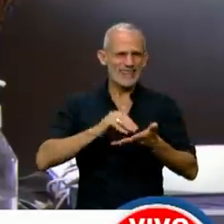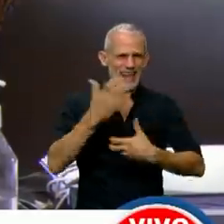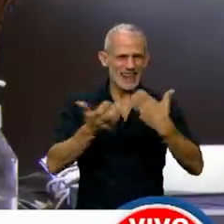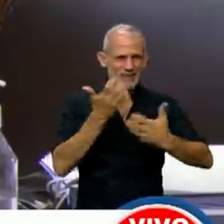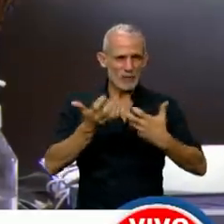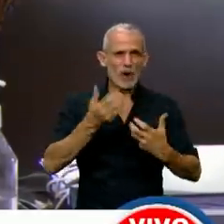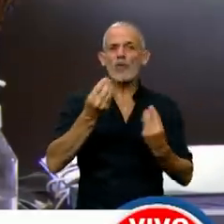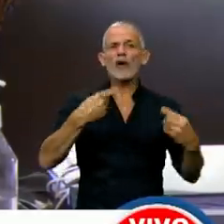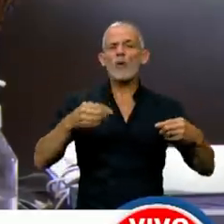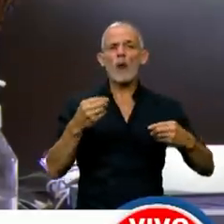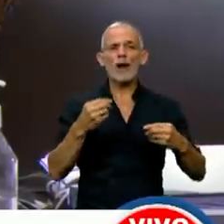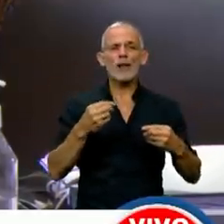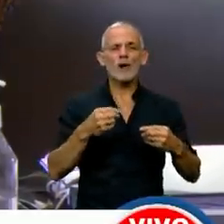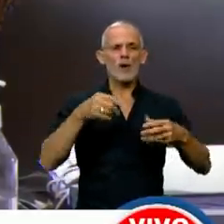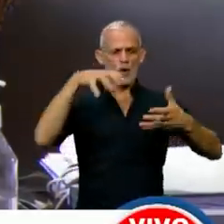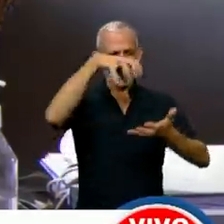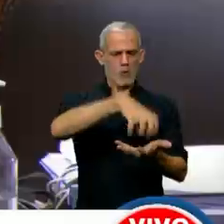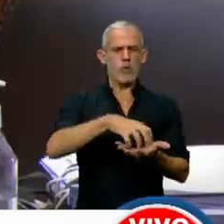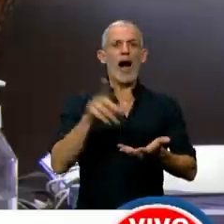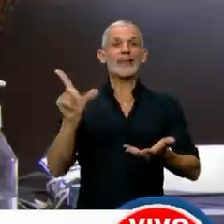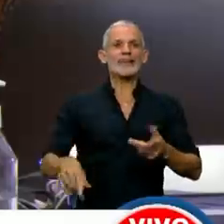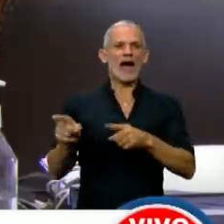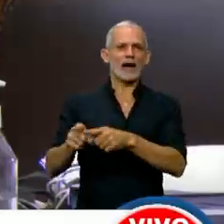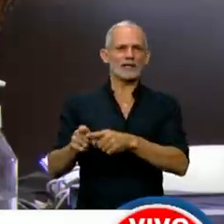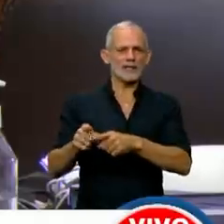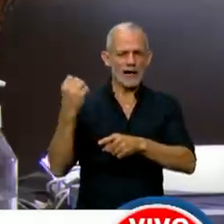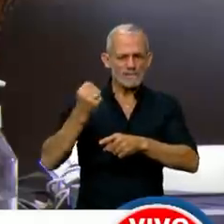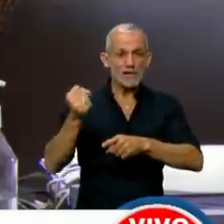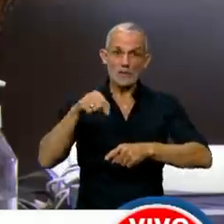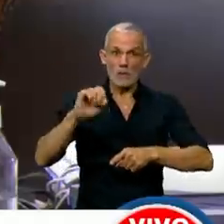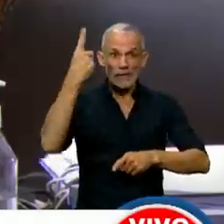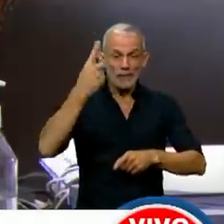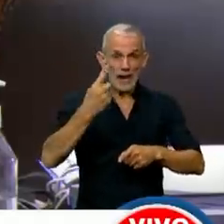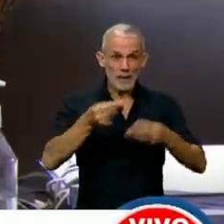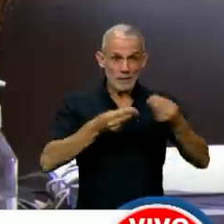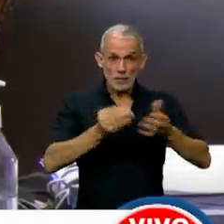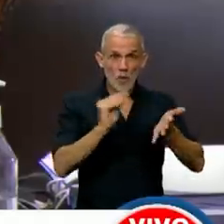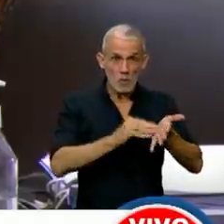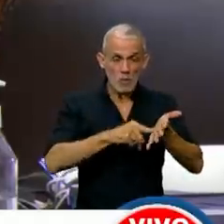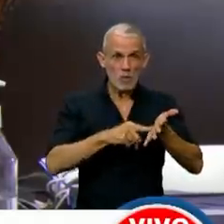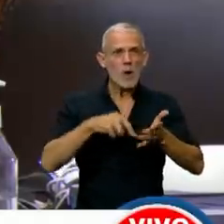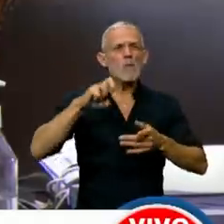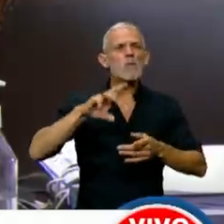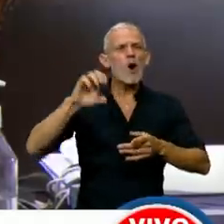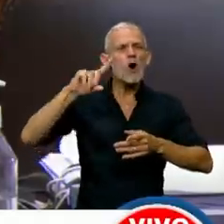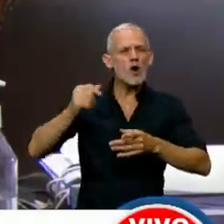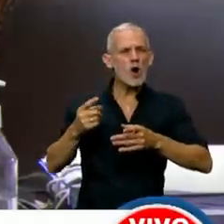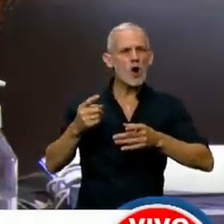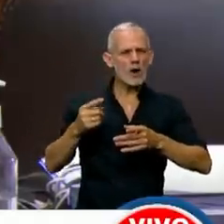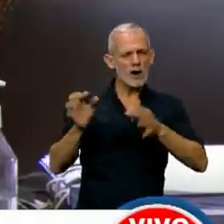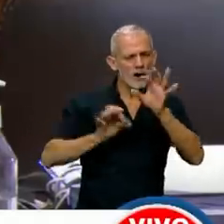fuego del polo logístico antártico y esta es la primera vez que el polo logístico